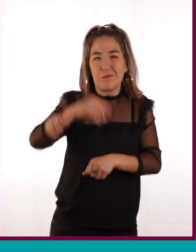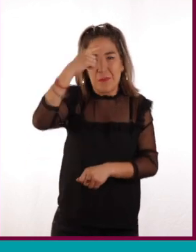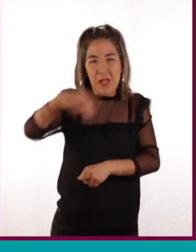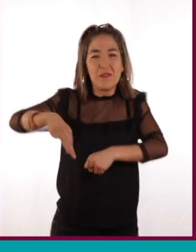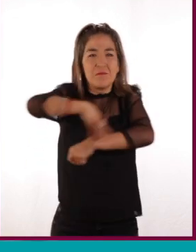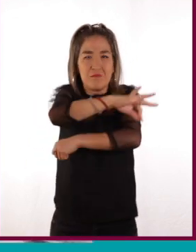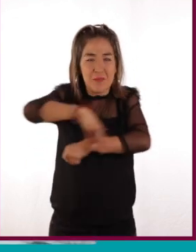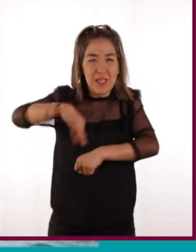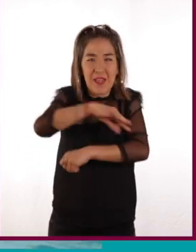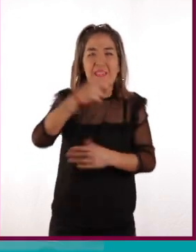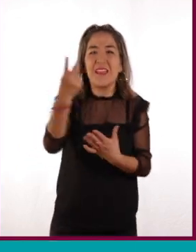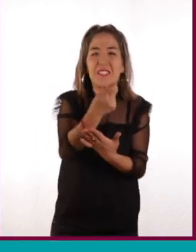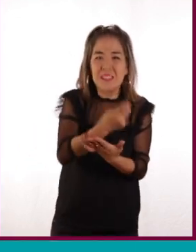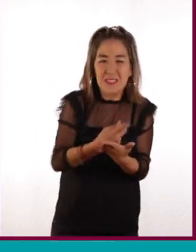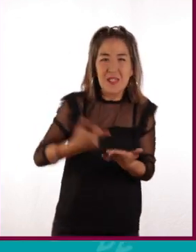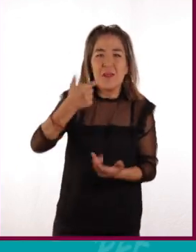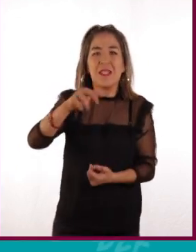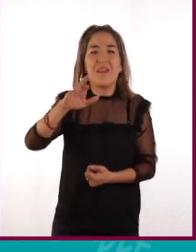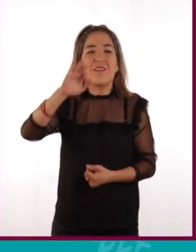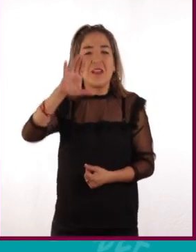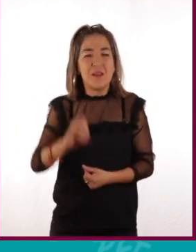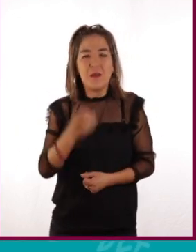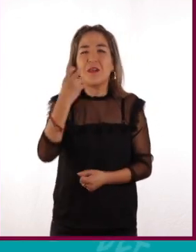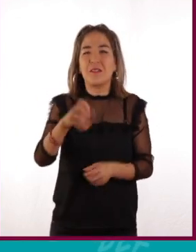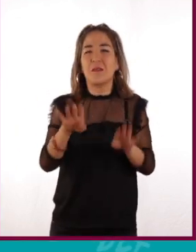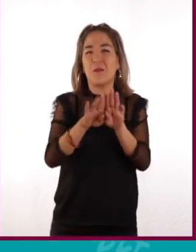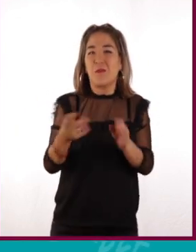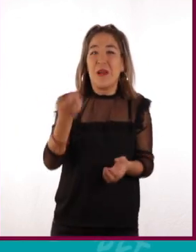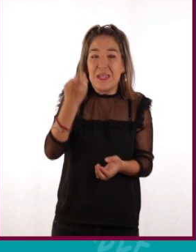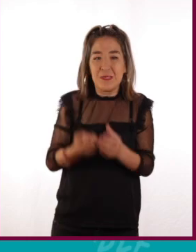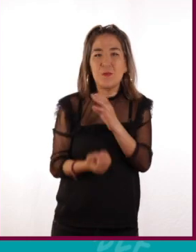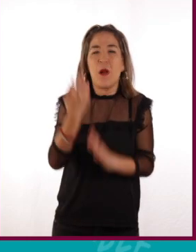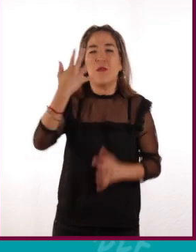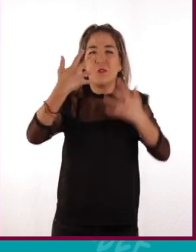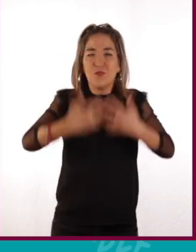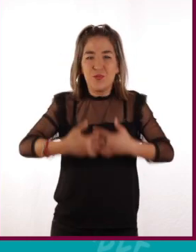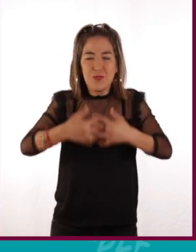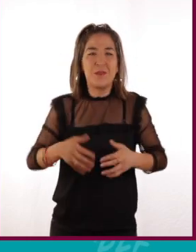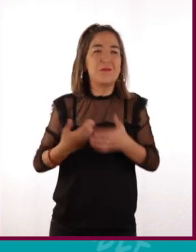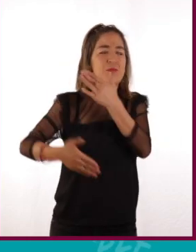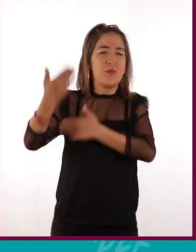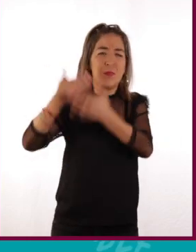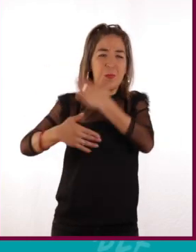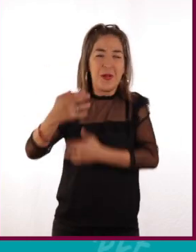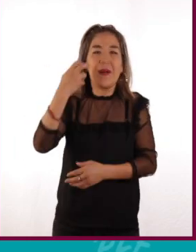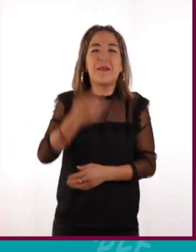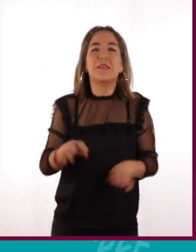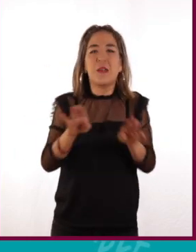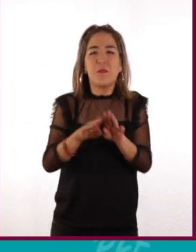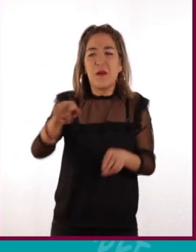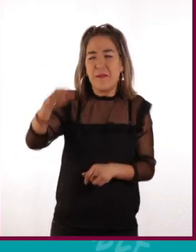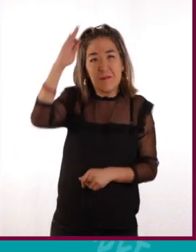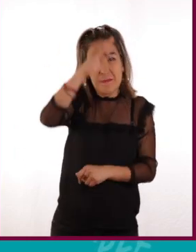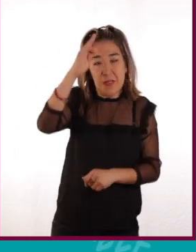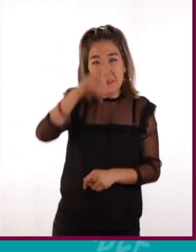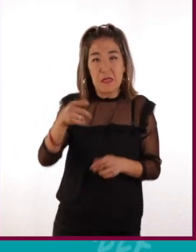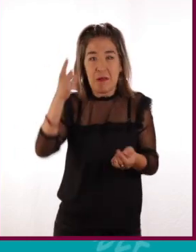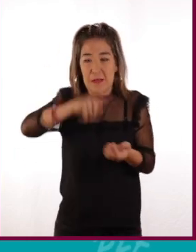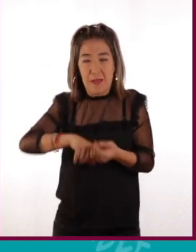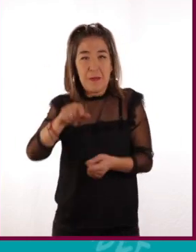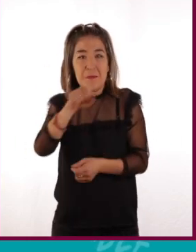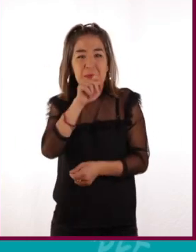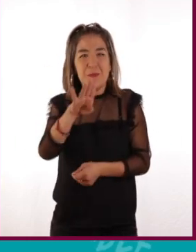bases de la arquitectura, el diseño gráfico y el industrial de nuestra era. Menciono filosófica porque los